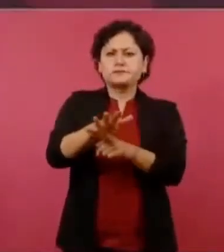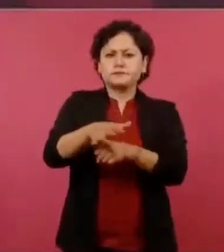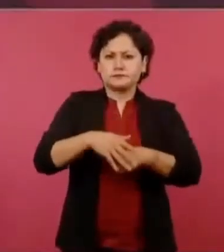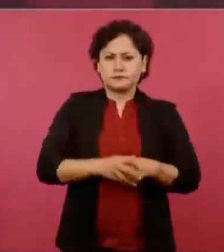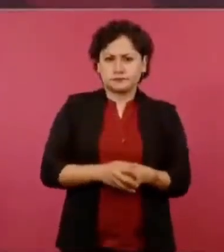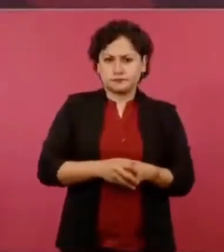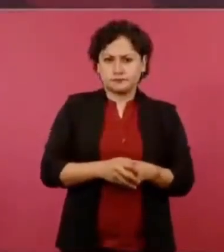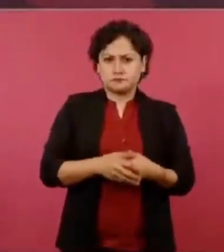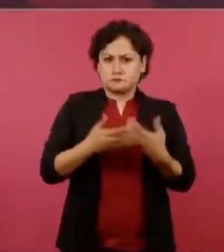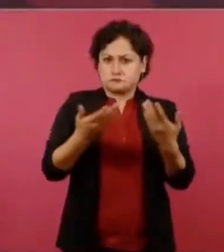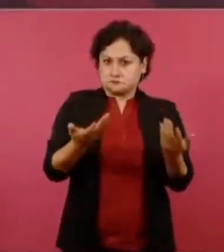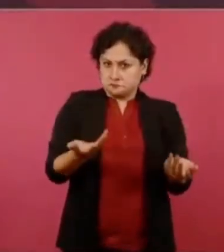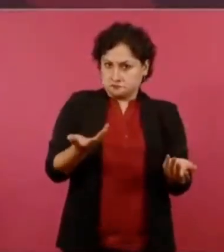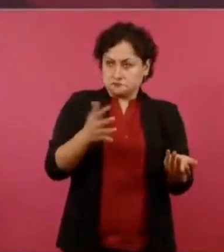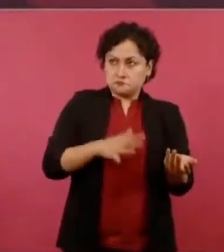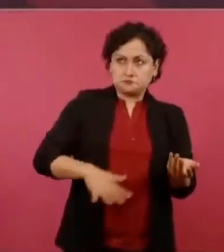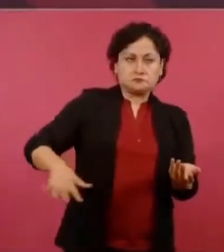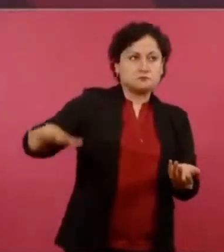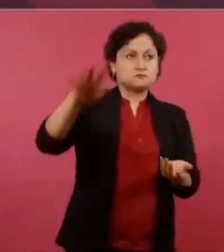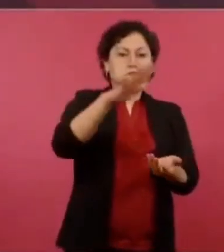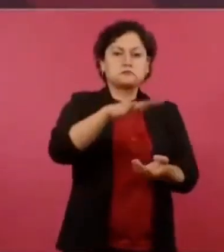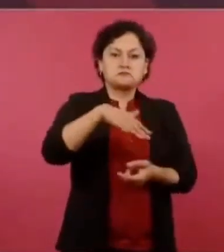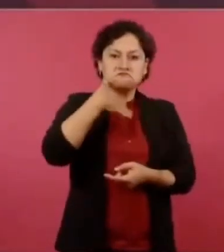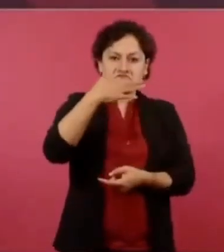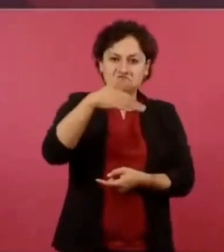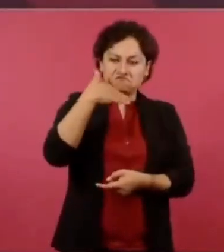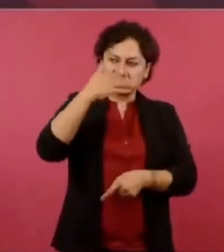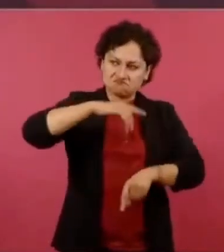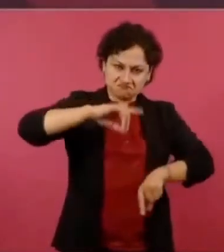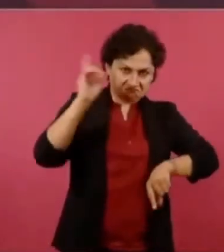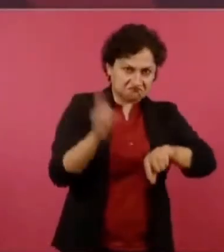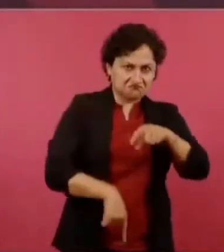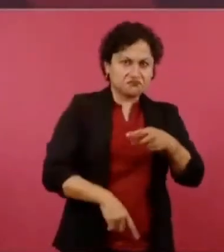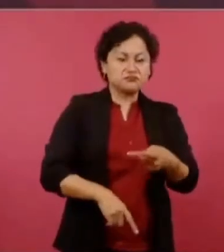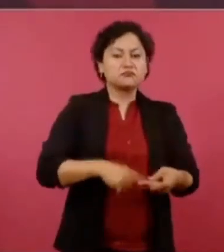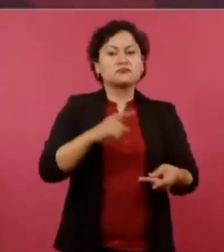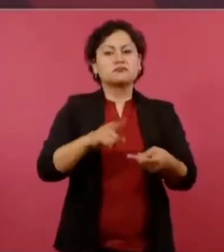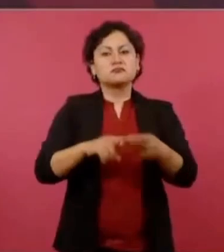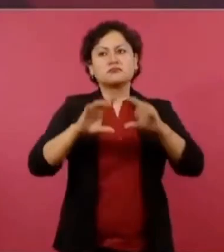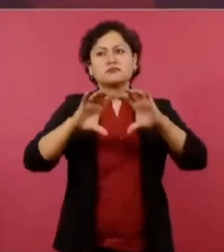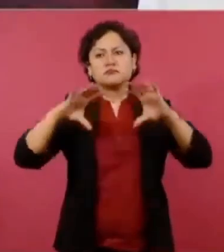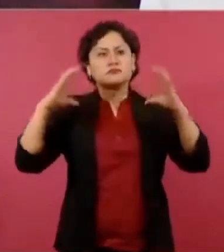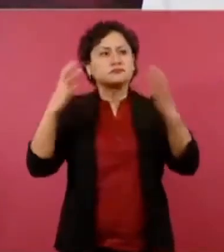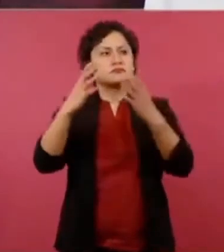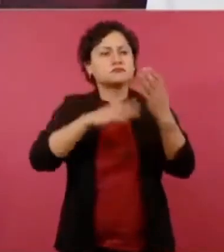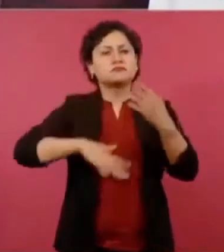de corrupción en el mundo, de desigualdad en el mundo,